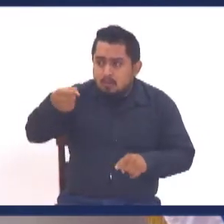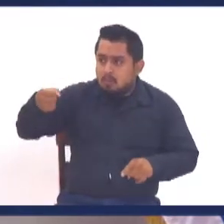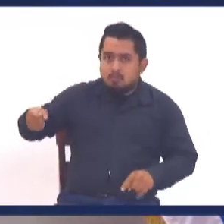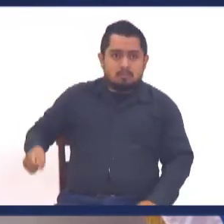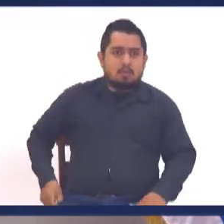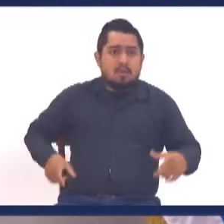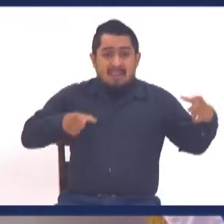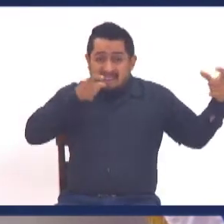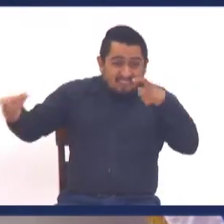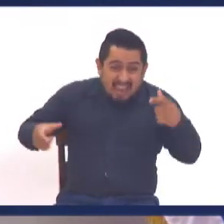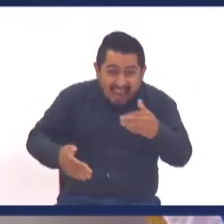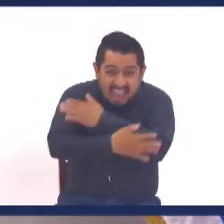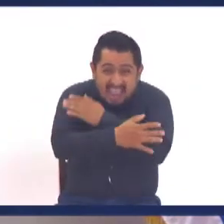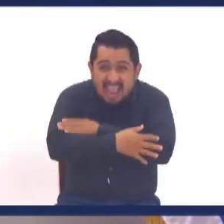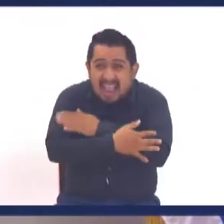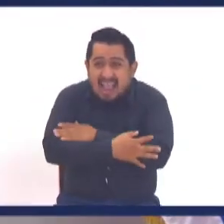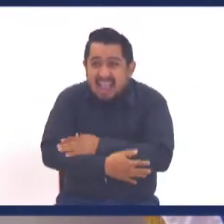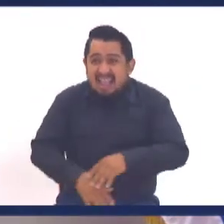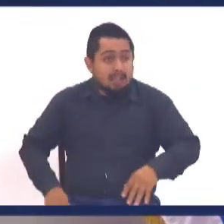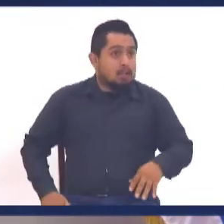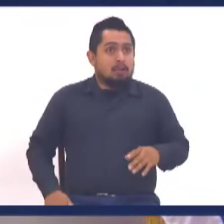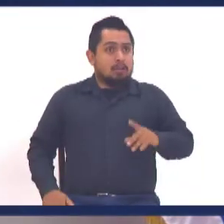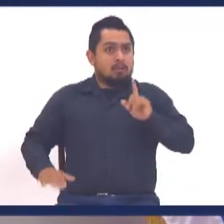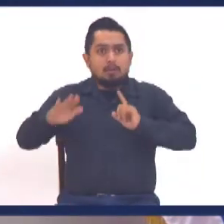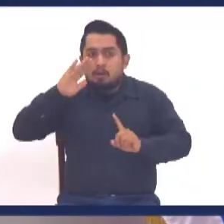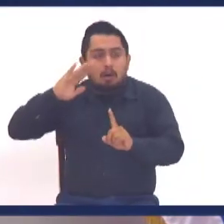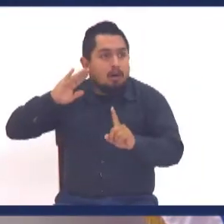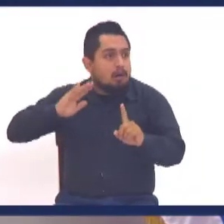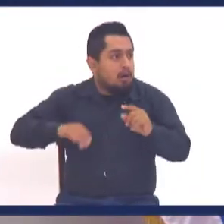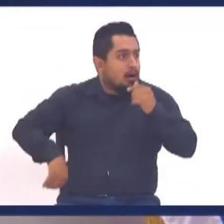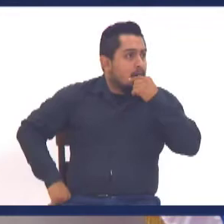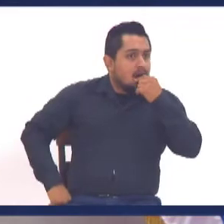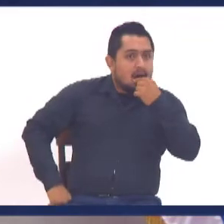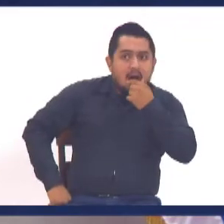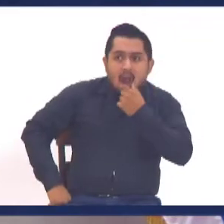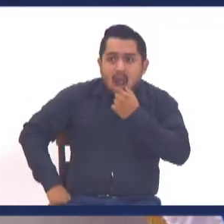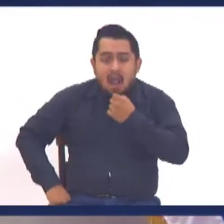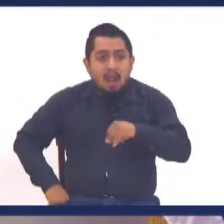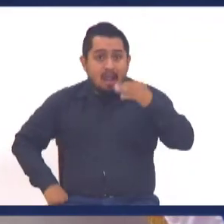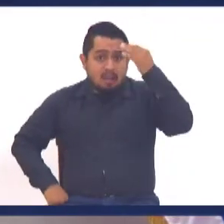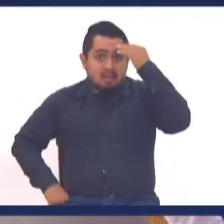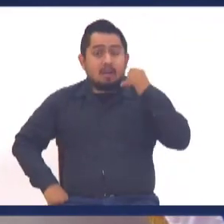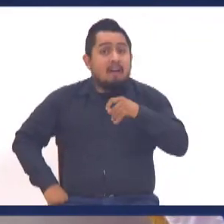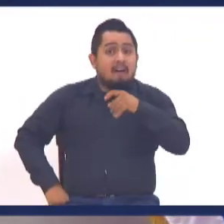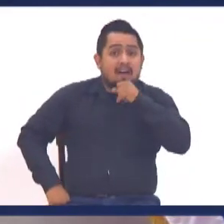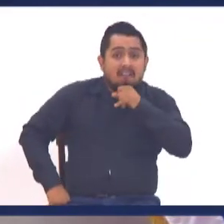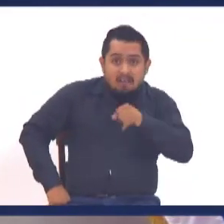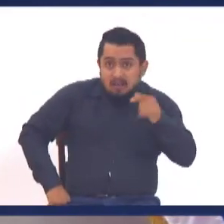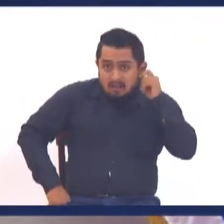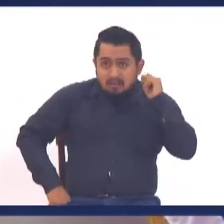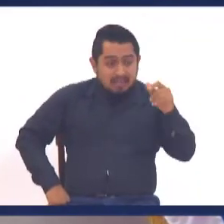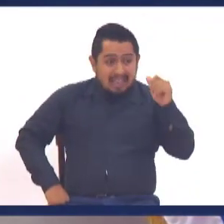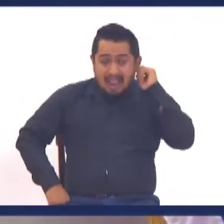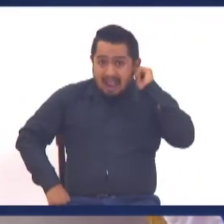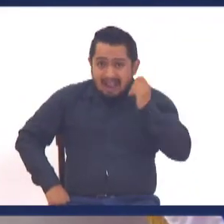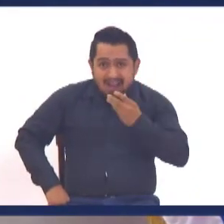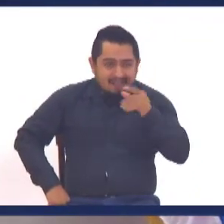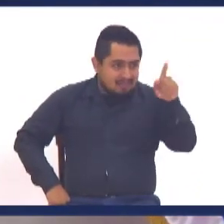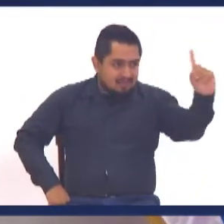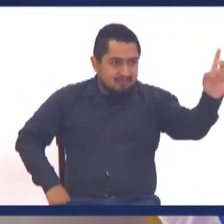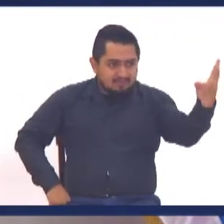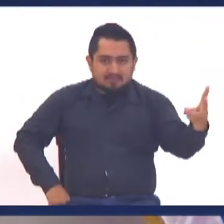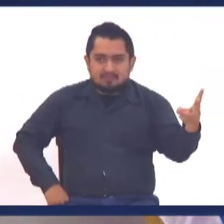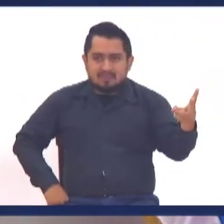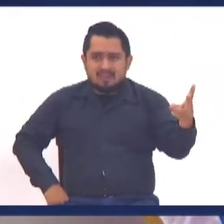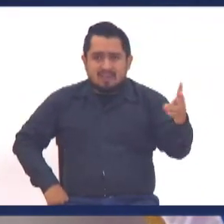felicidad en inglés y parte y estaban los señores dix que en los abuelos o sea ahora mis abuelos postizos y